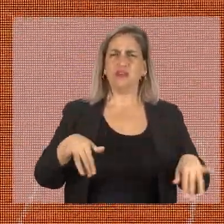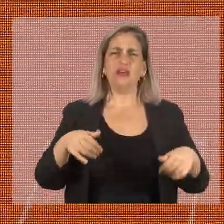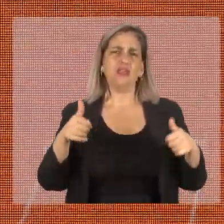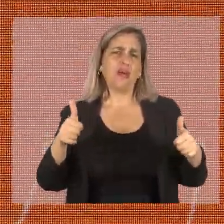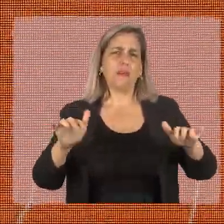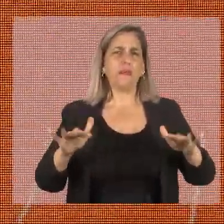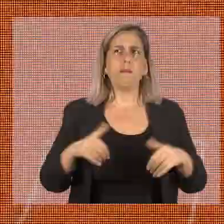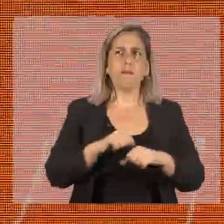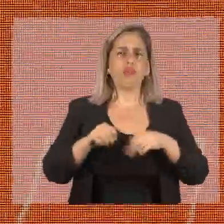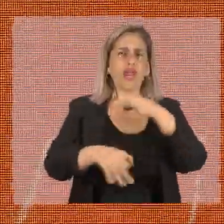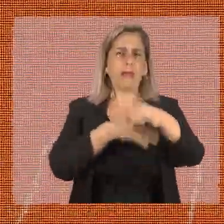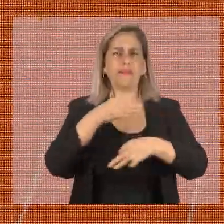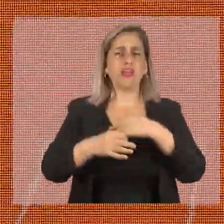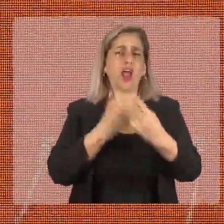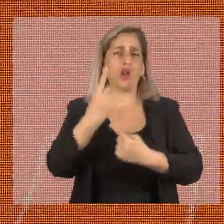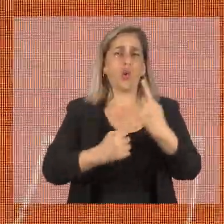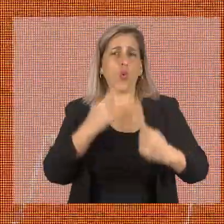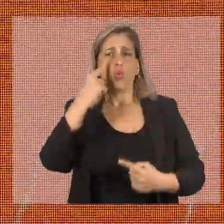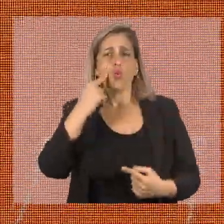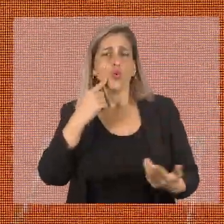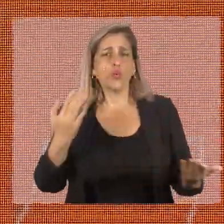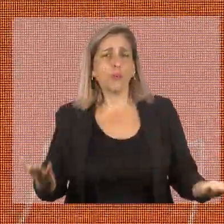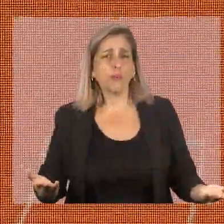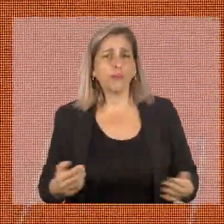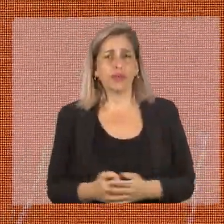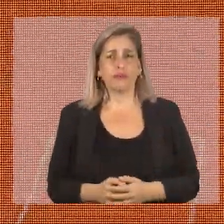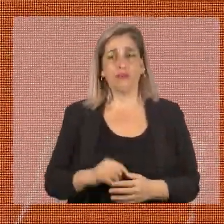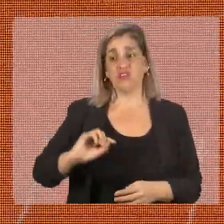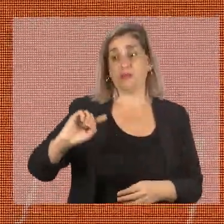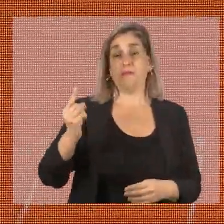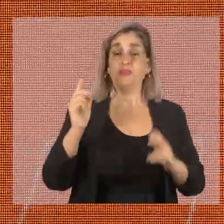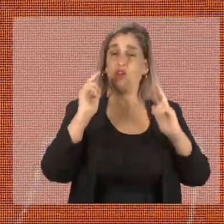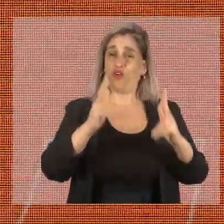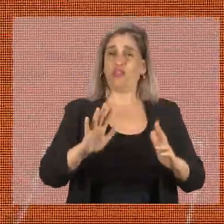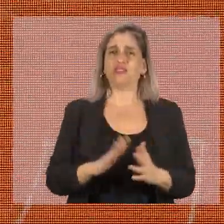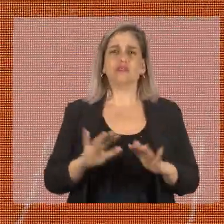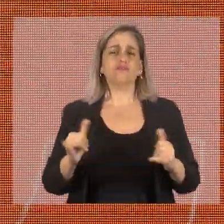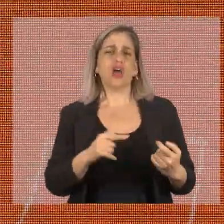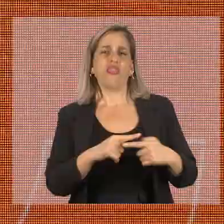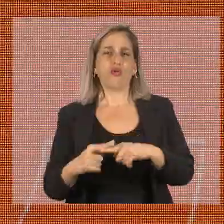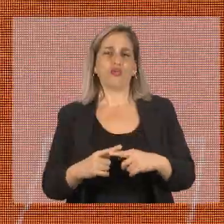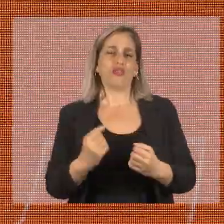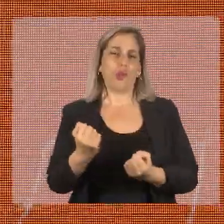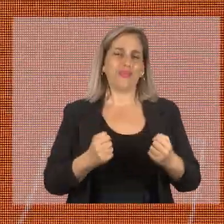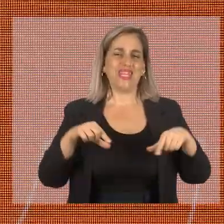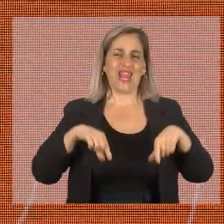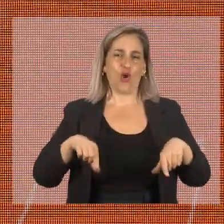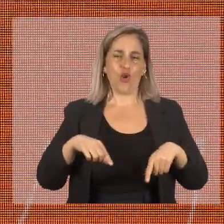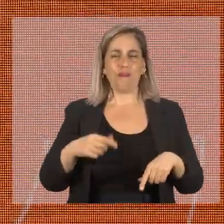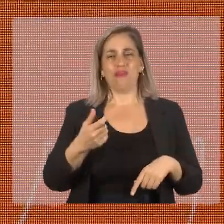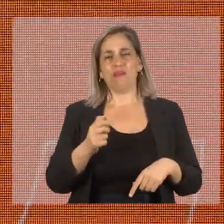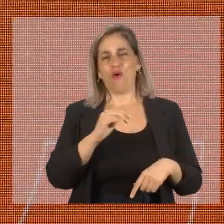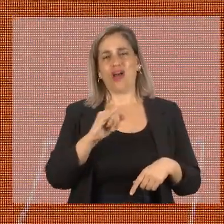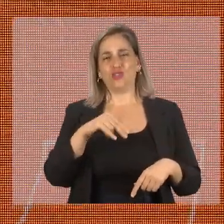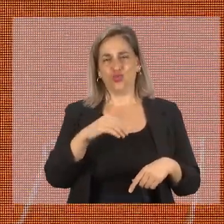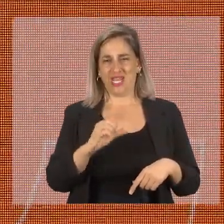malo decir algunas cifras, porque la primera que le voy a decir, esta la tuvimos discutiendo con Azucena y nos llevamos a poner de